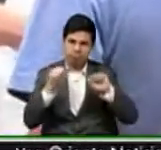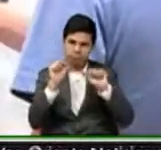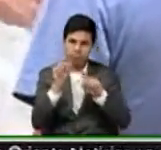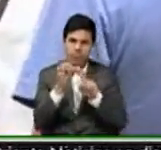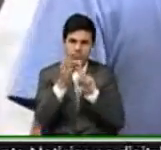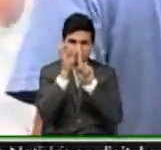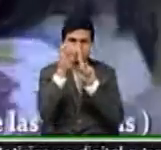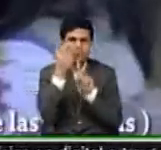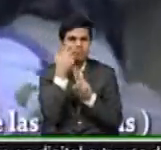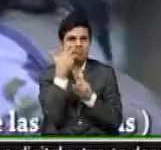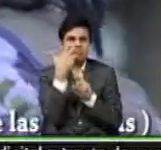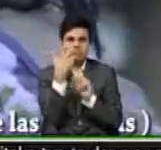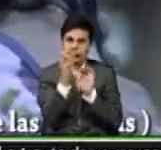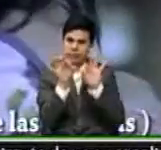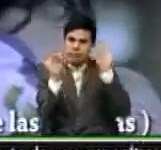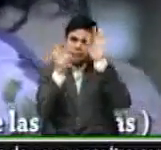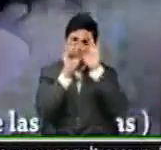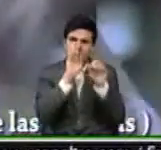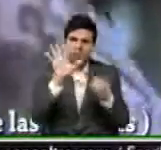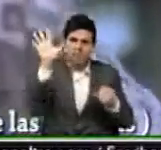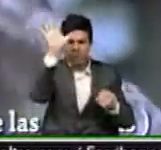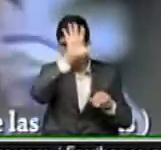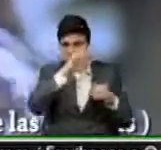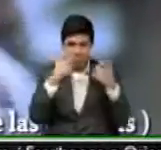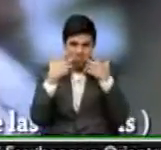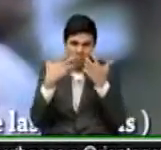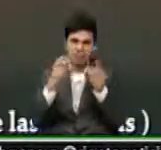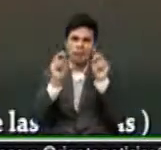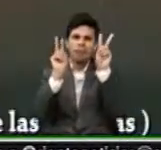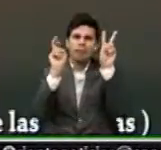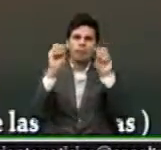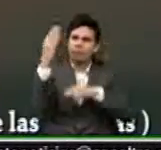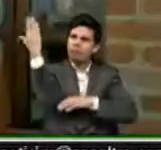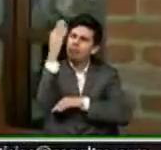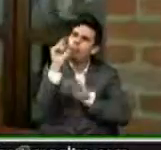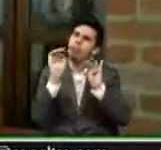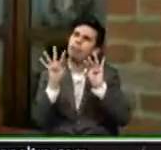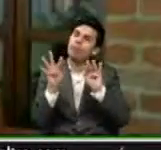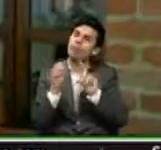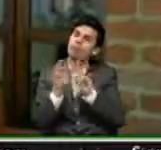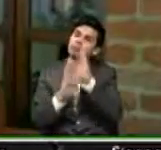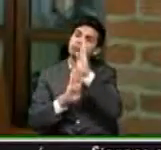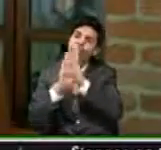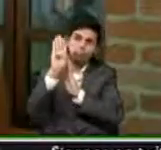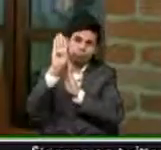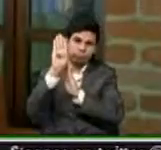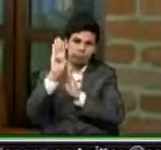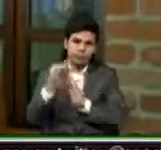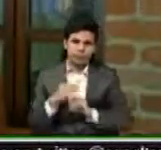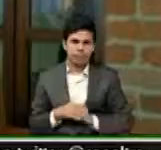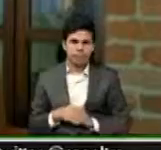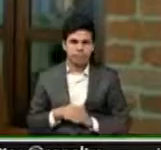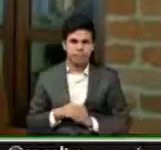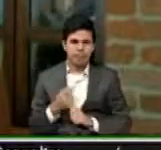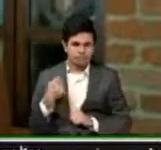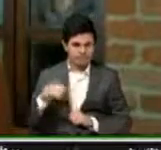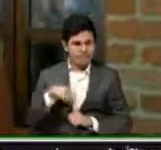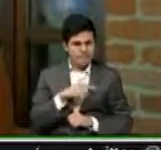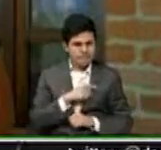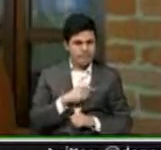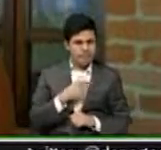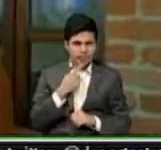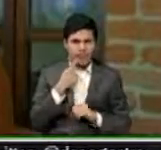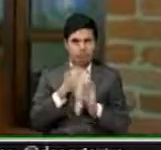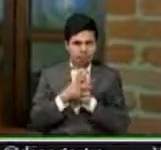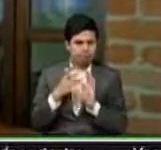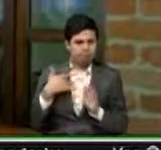uno de los más importantes a nivel nacional respecto a materia audiovisual. Entonces realmente para nosotros dijimos